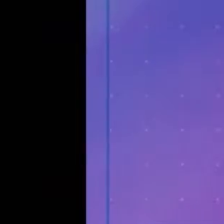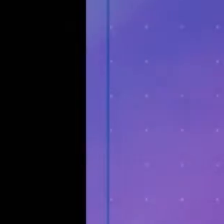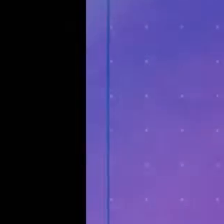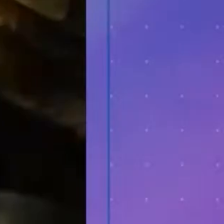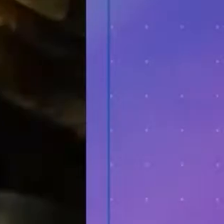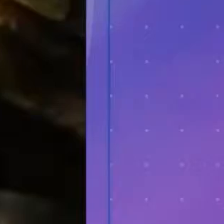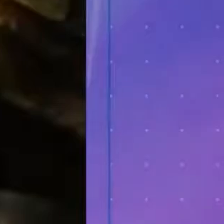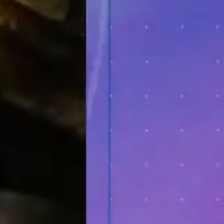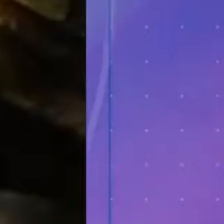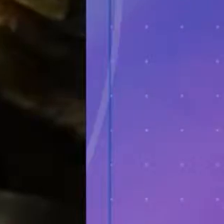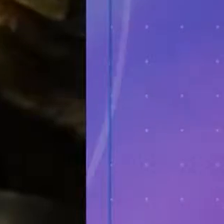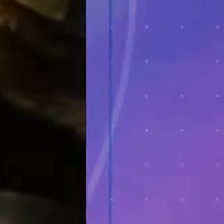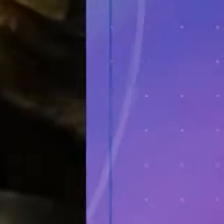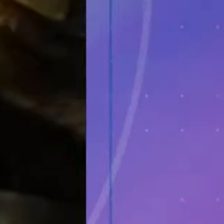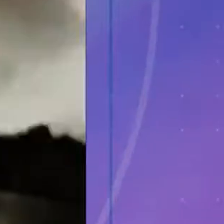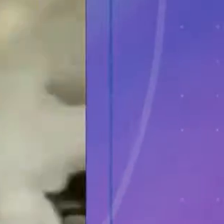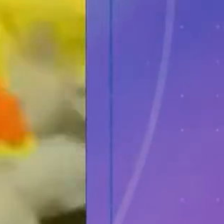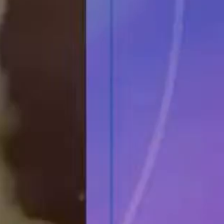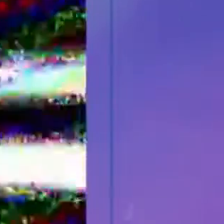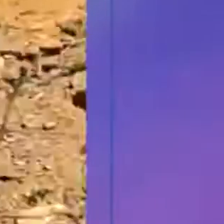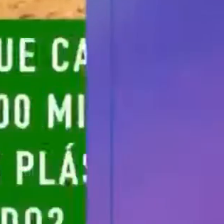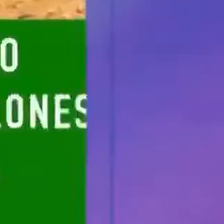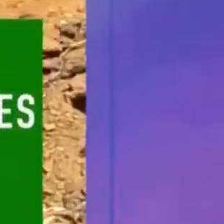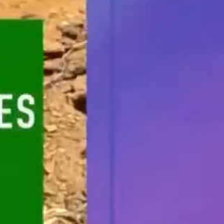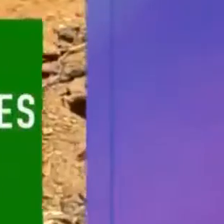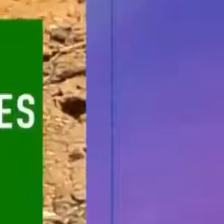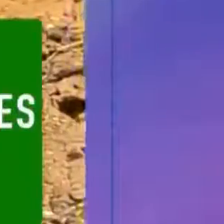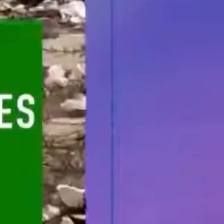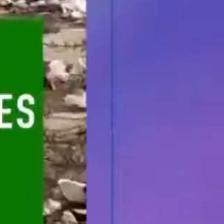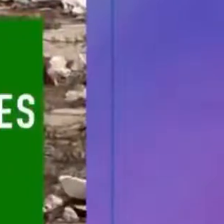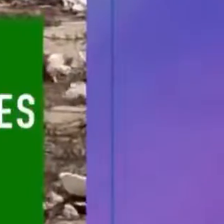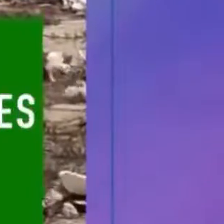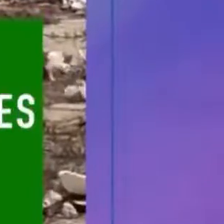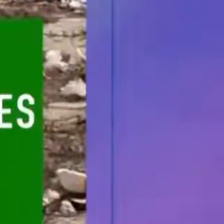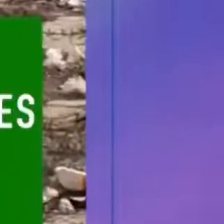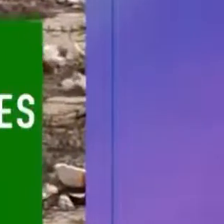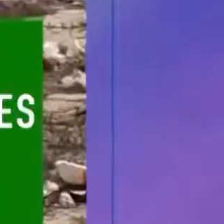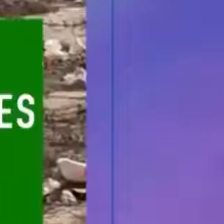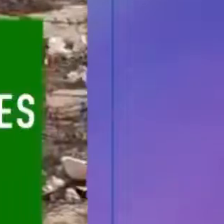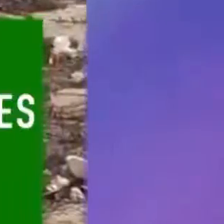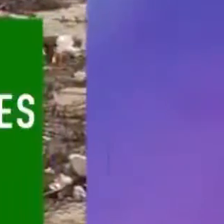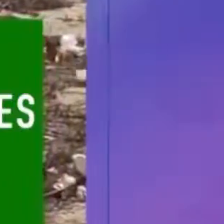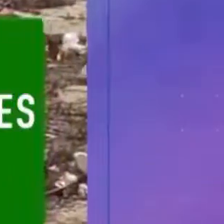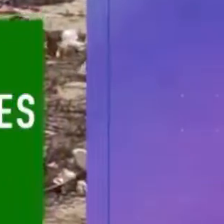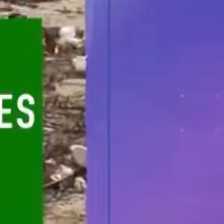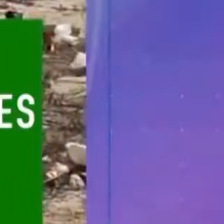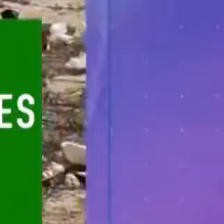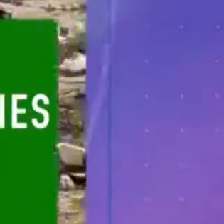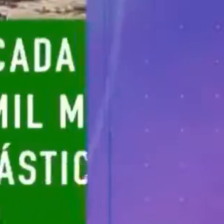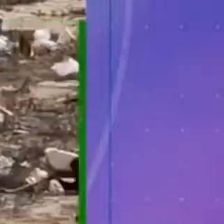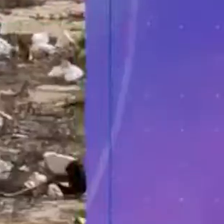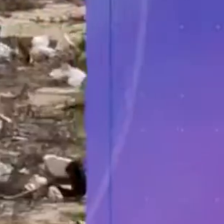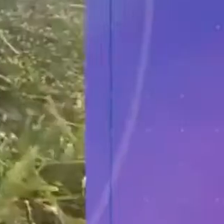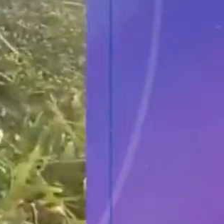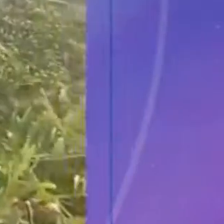tomemos conciencia, que nos comprometamos. ¿Sabías que cada año se usan 500.000 millones de bolsas plásticas en el